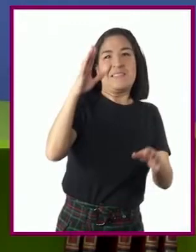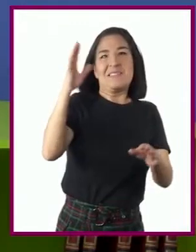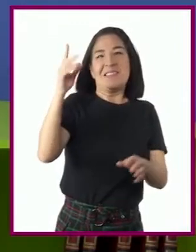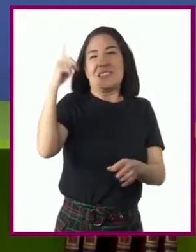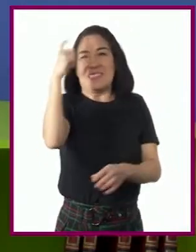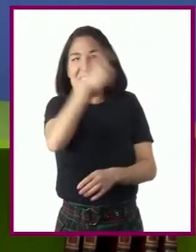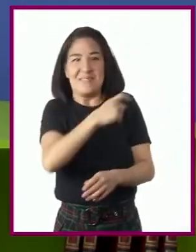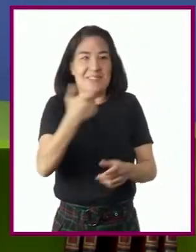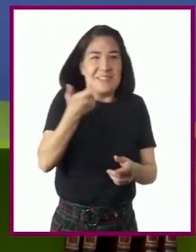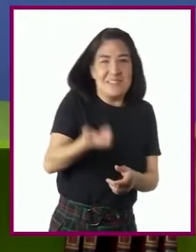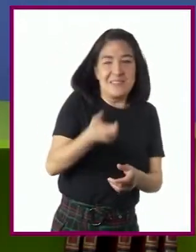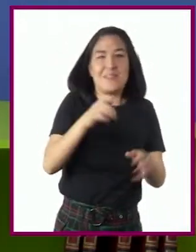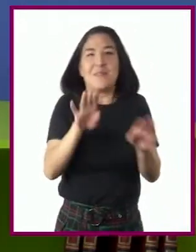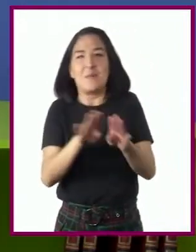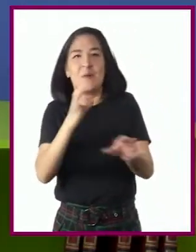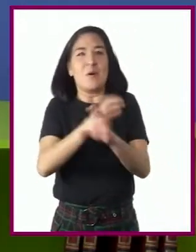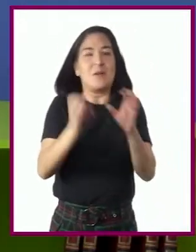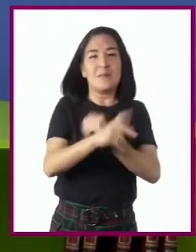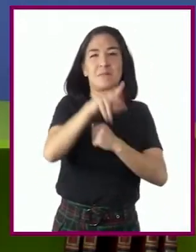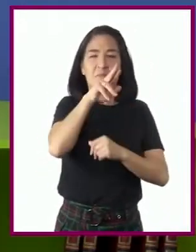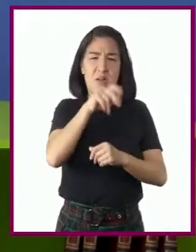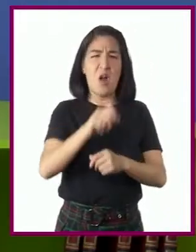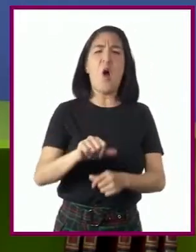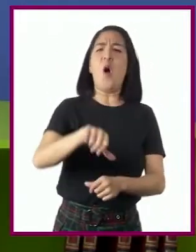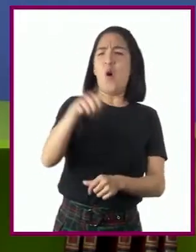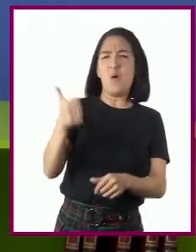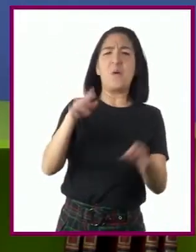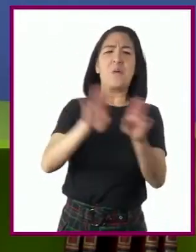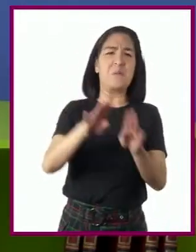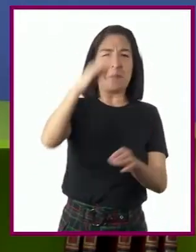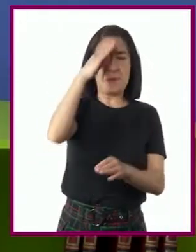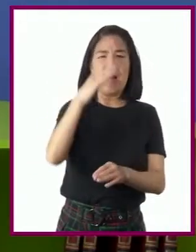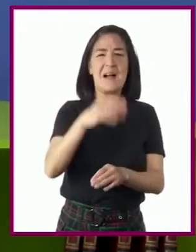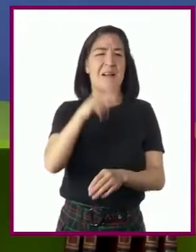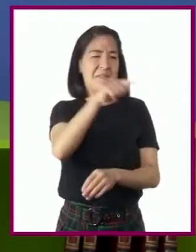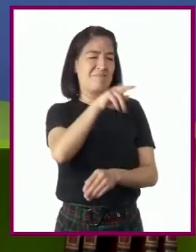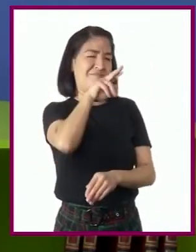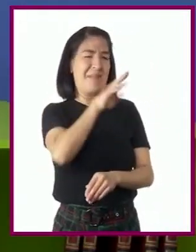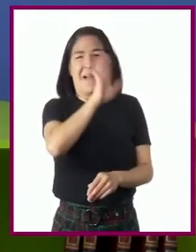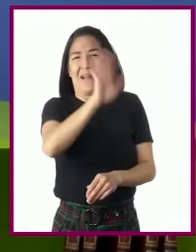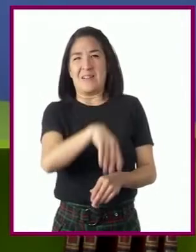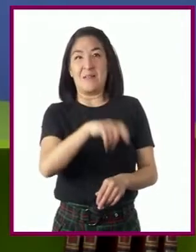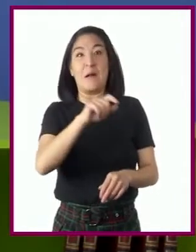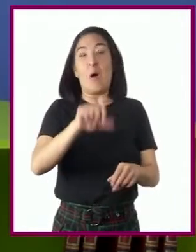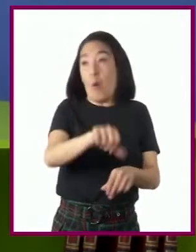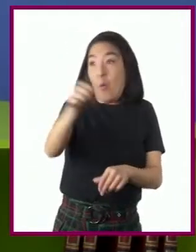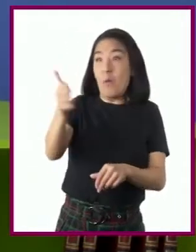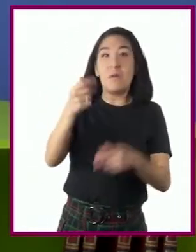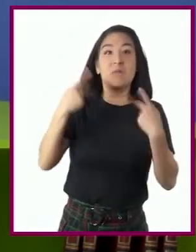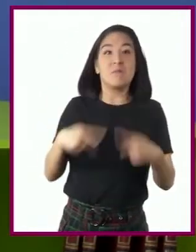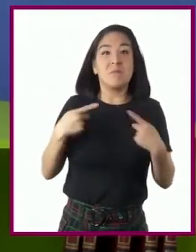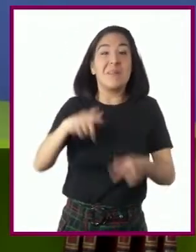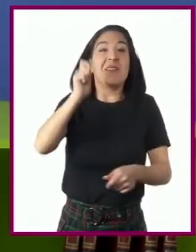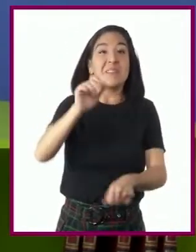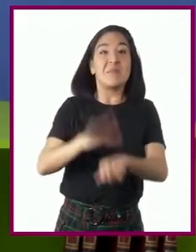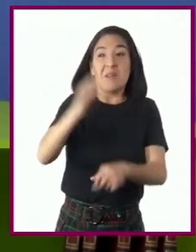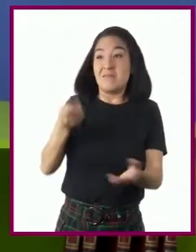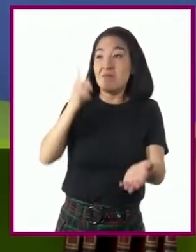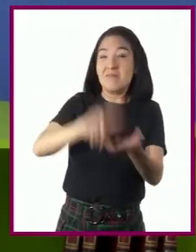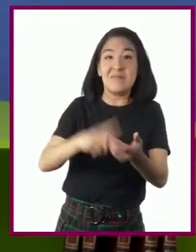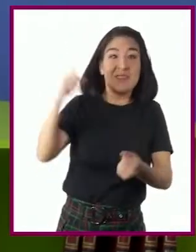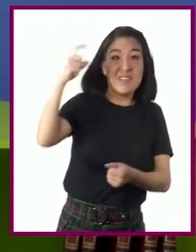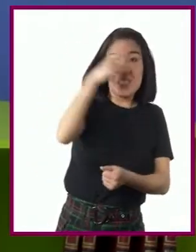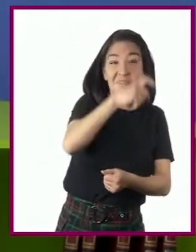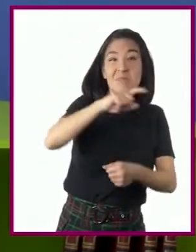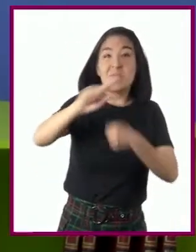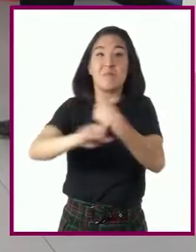piensan en que sus preocupaciones son mucho menores en comparación con las dificultades que están pasando otras personas en otras familias u